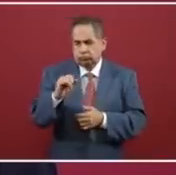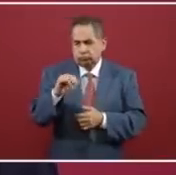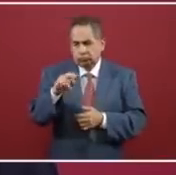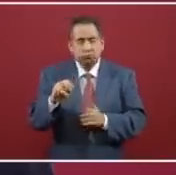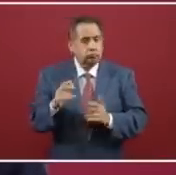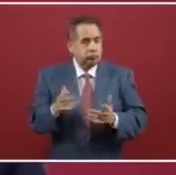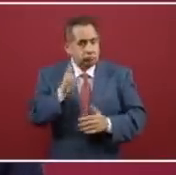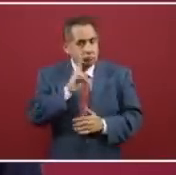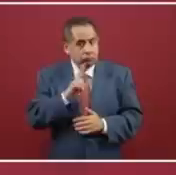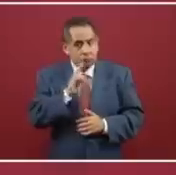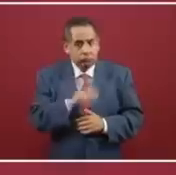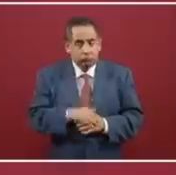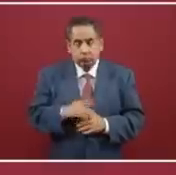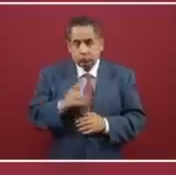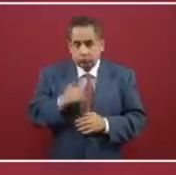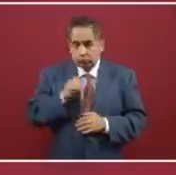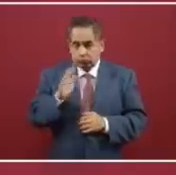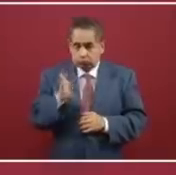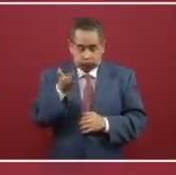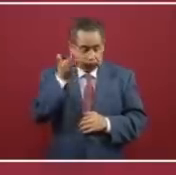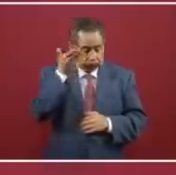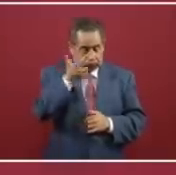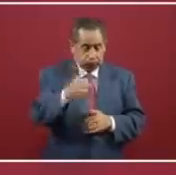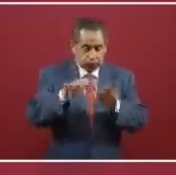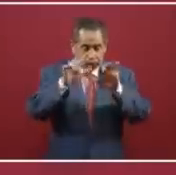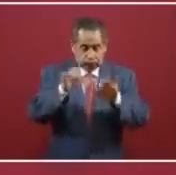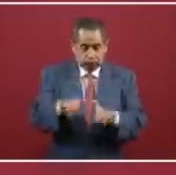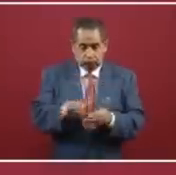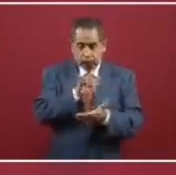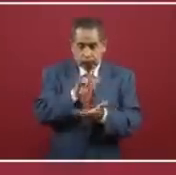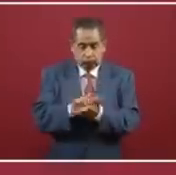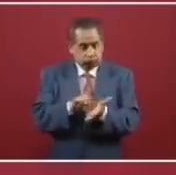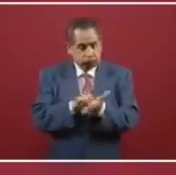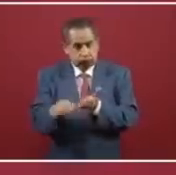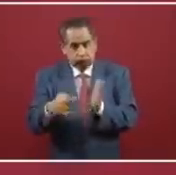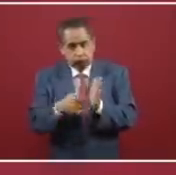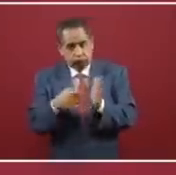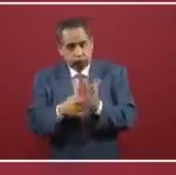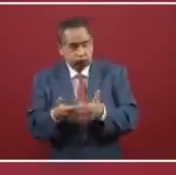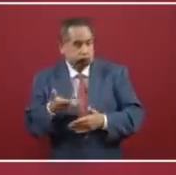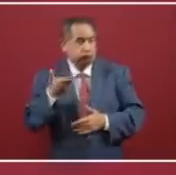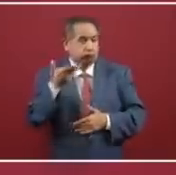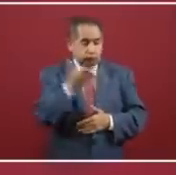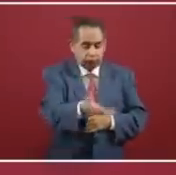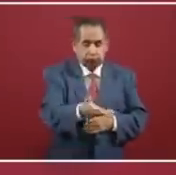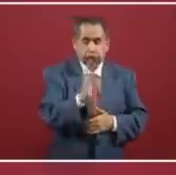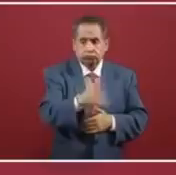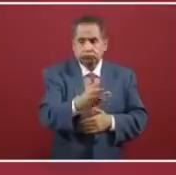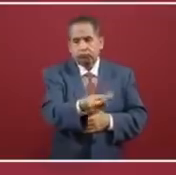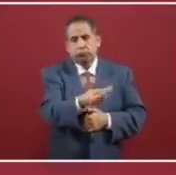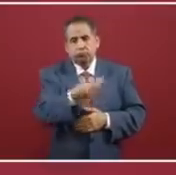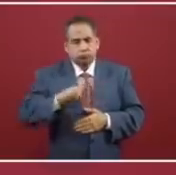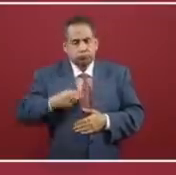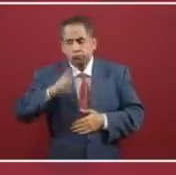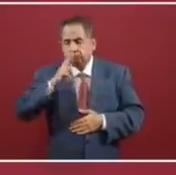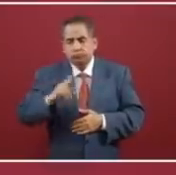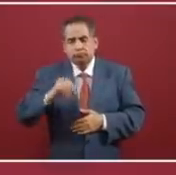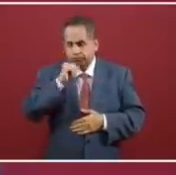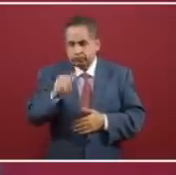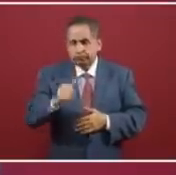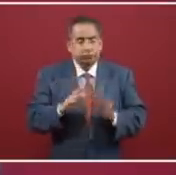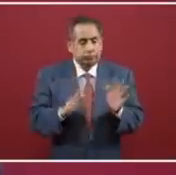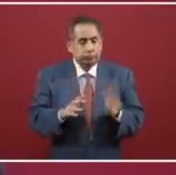hicimos una petición formal legal conforme a derecho a la empresa y no hemos tenido respuesta